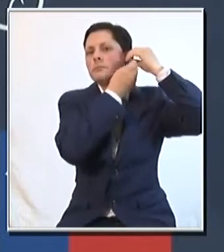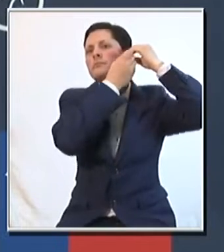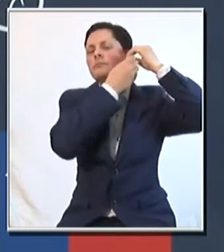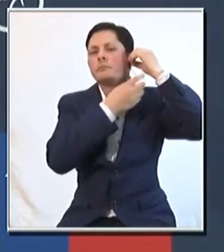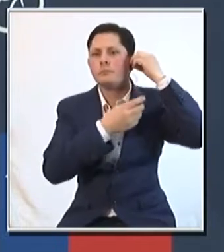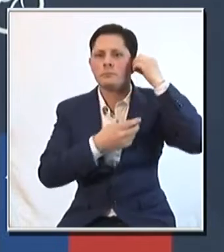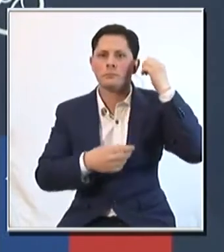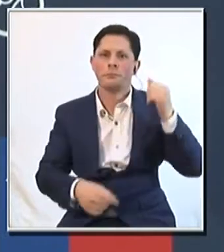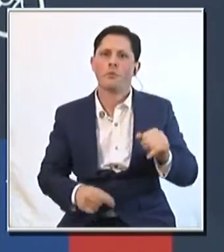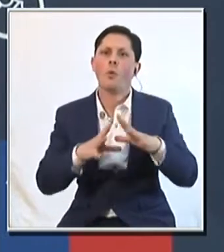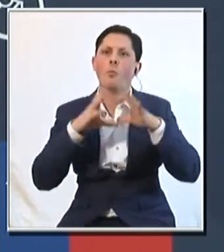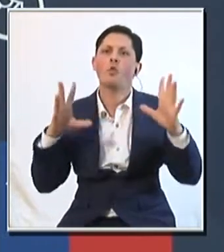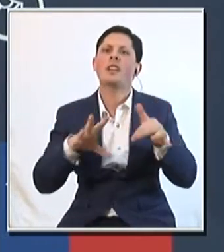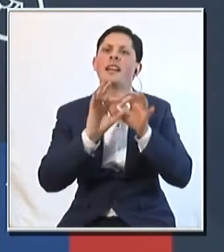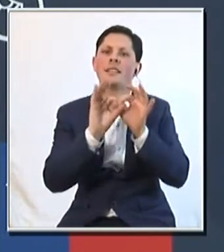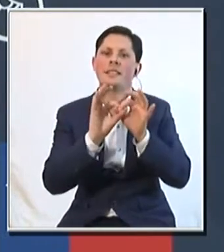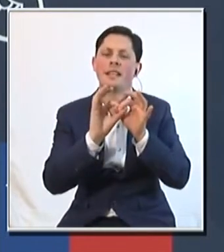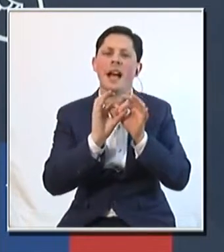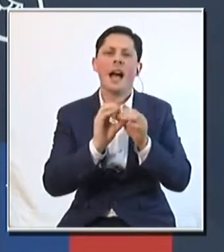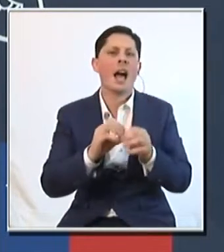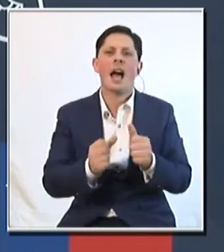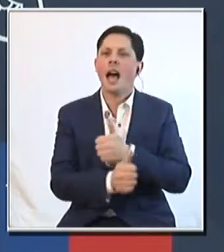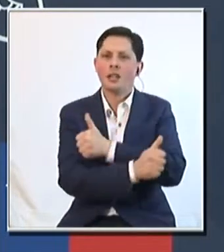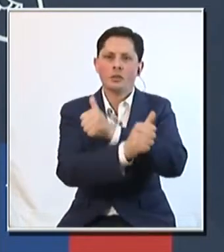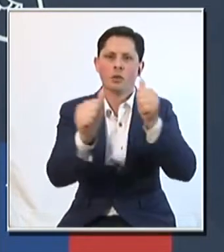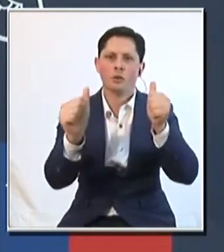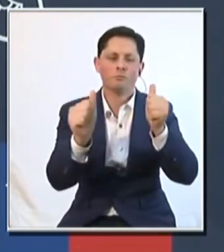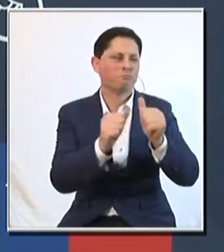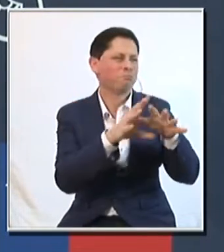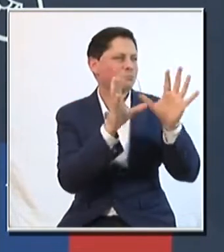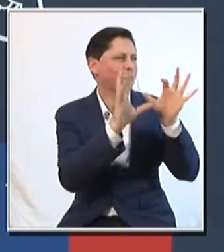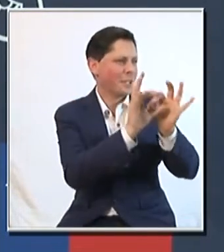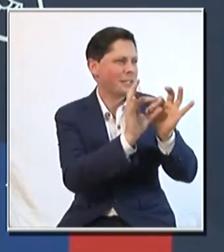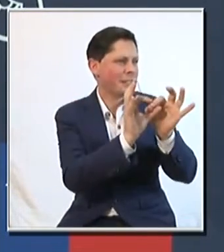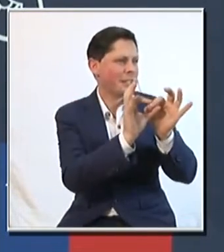Muchas gracias a todos y a todas, subsecretario Cuadrado.